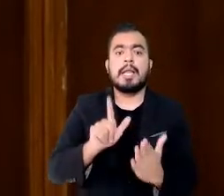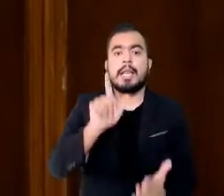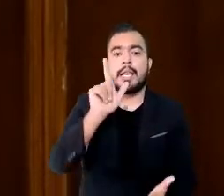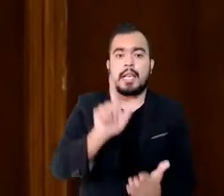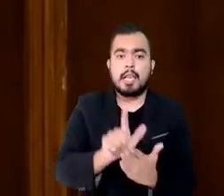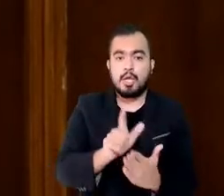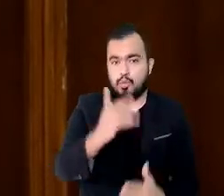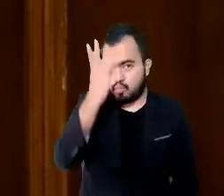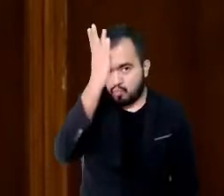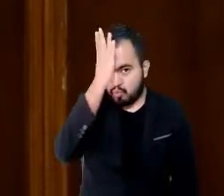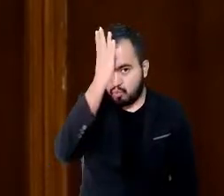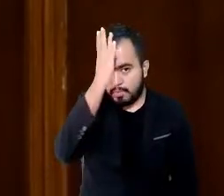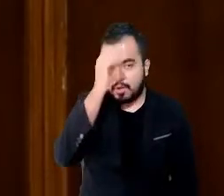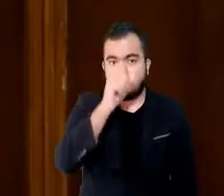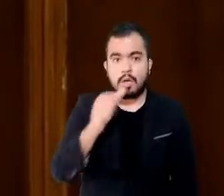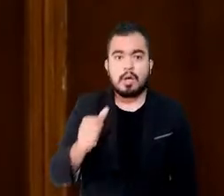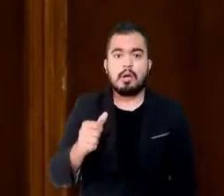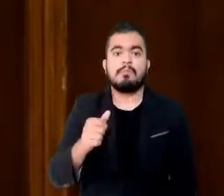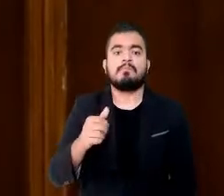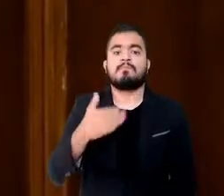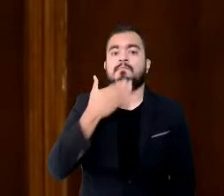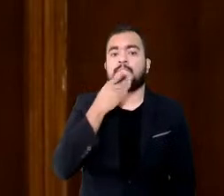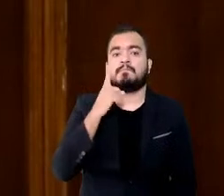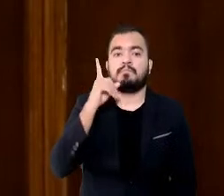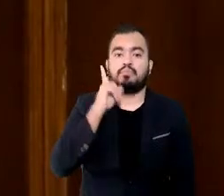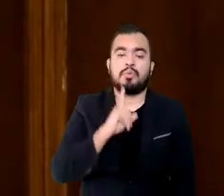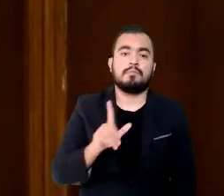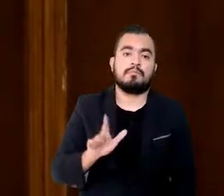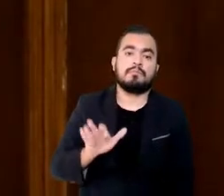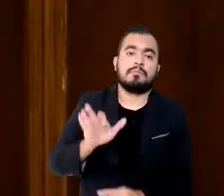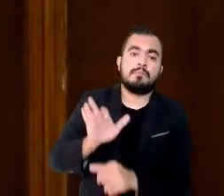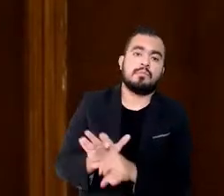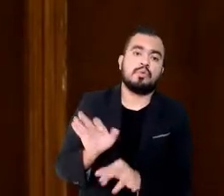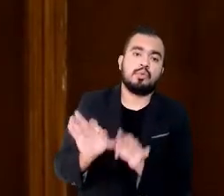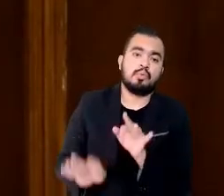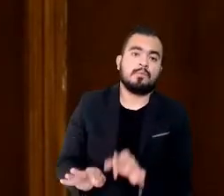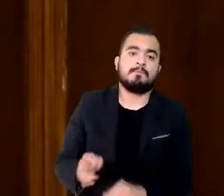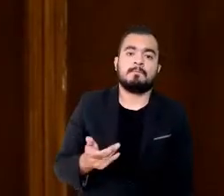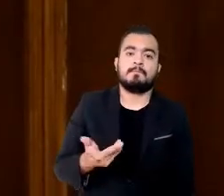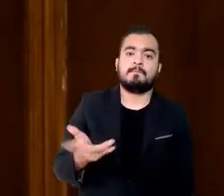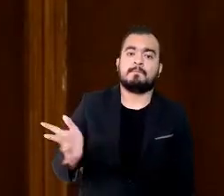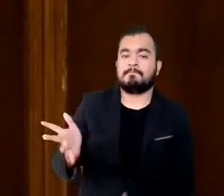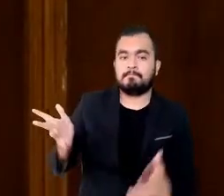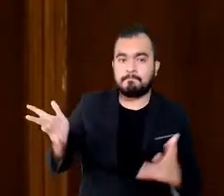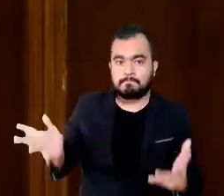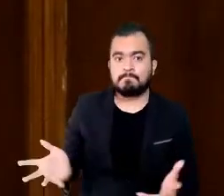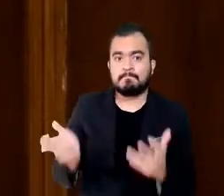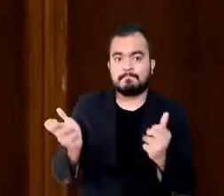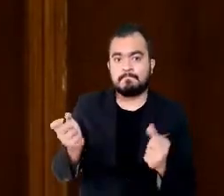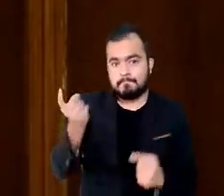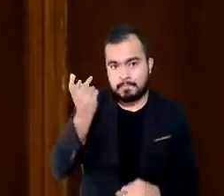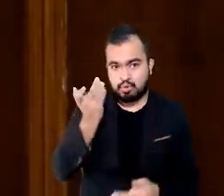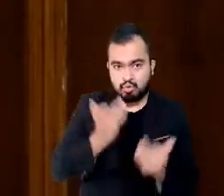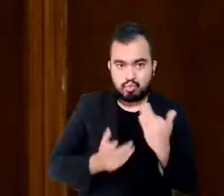bomberos en justicia de estas mujeres y hombres que dan su vida por todos nosotros. Muchas gracias. Muchas gracias.